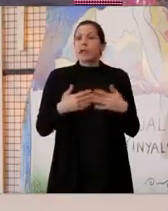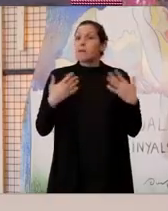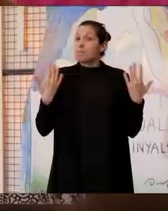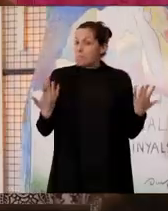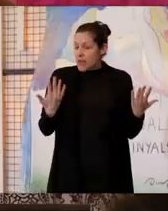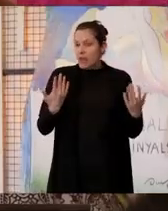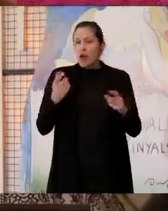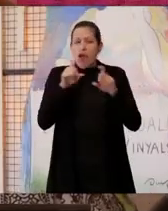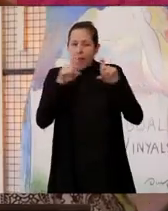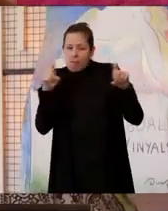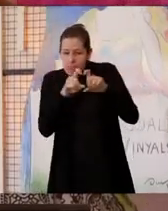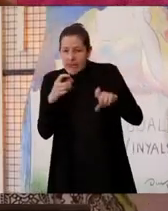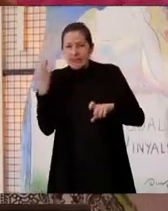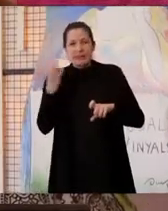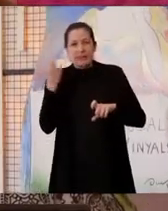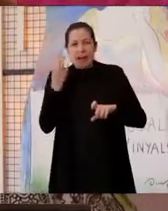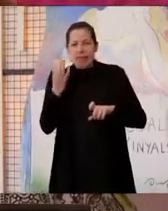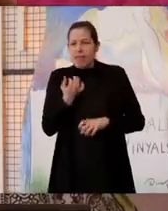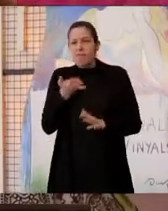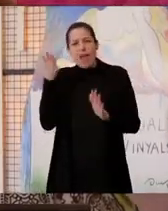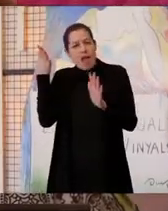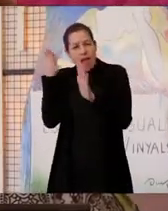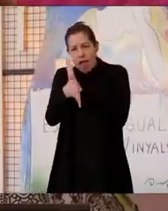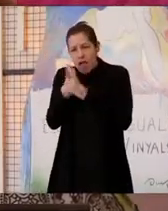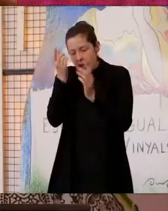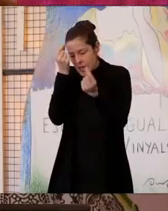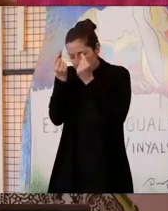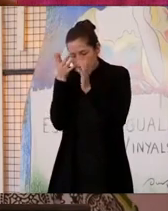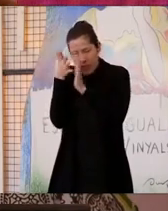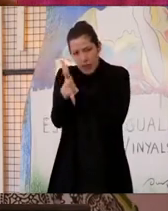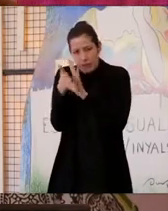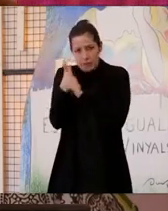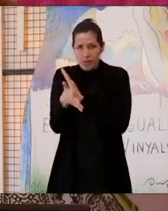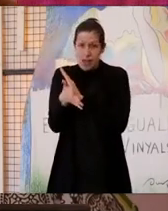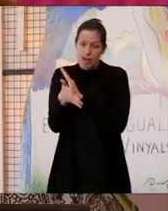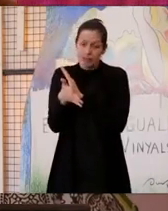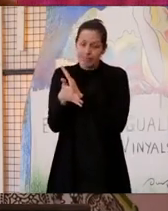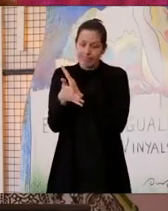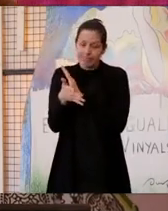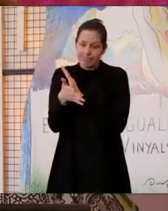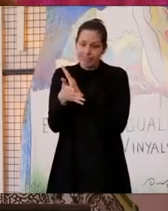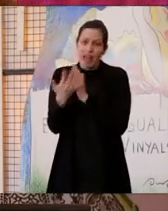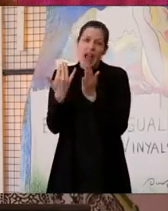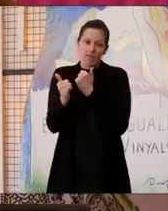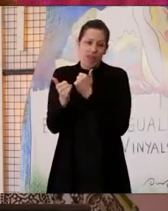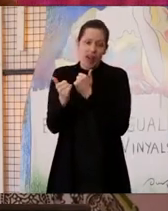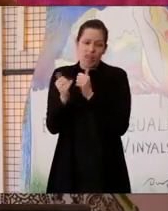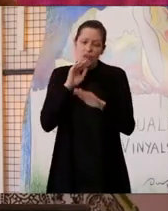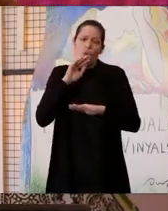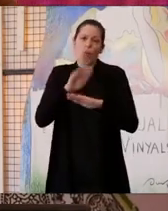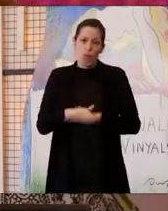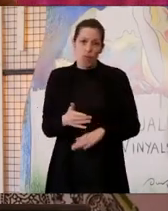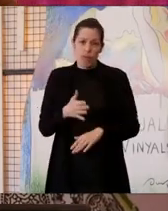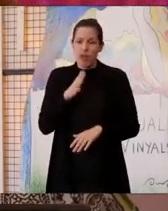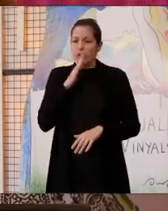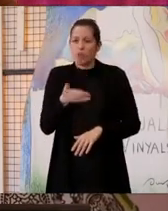lo normal es que lo cumplas porque es muy deslucido tener que decir en este país no hay mujeres